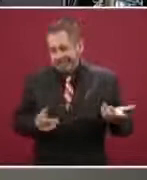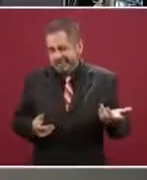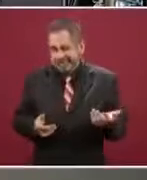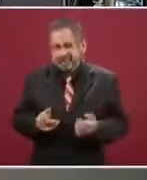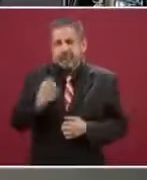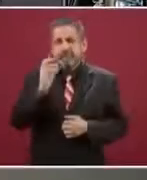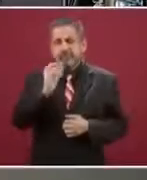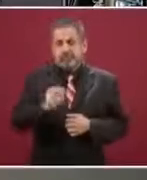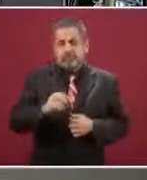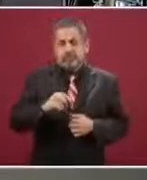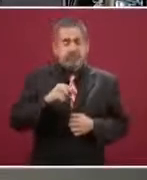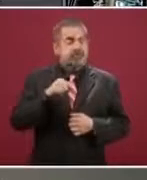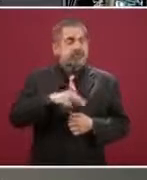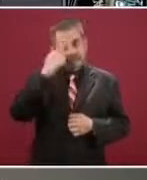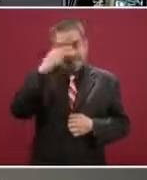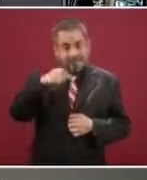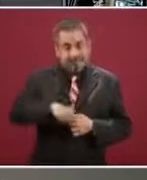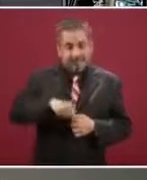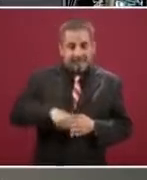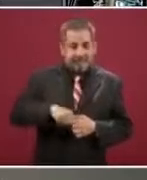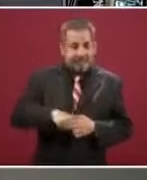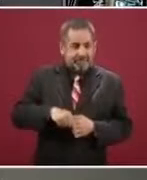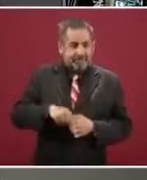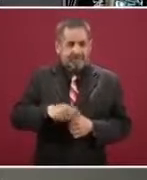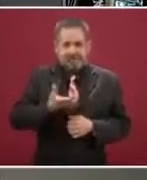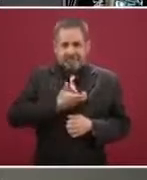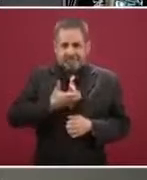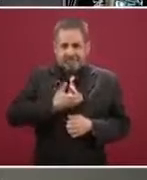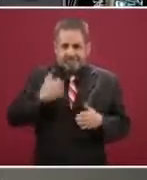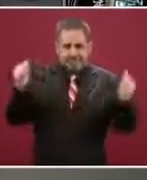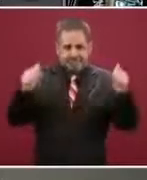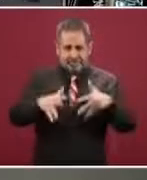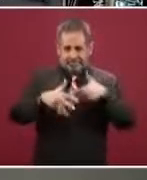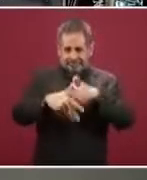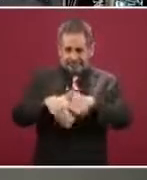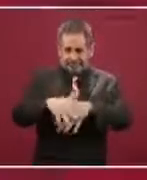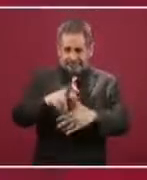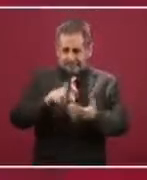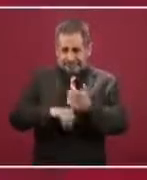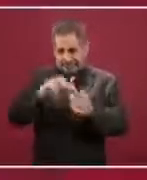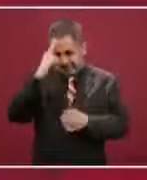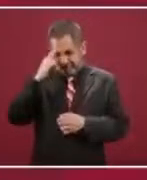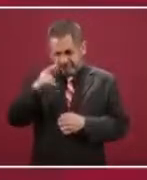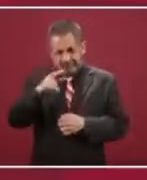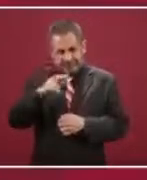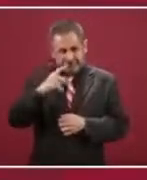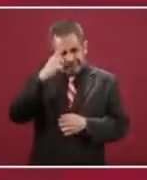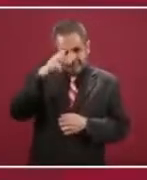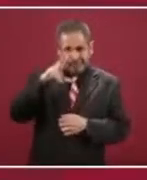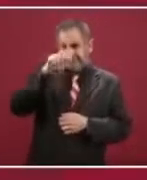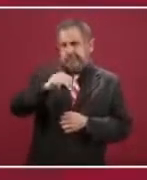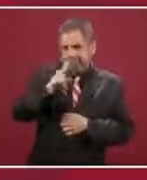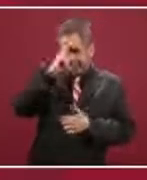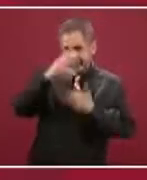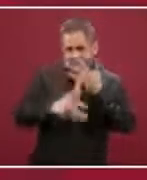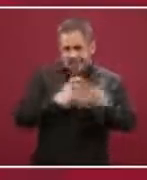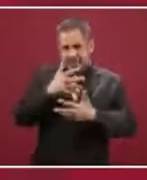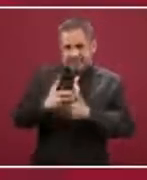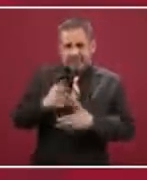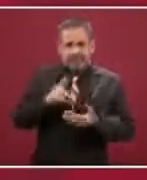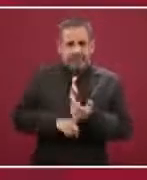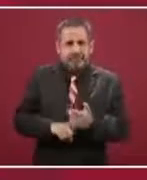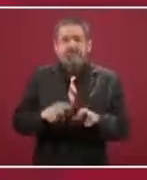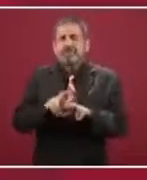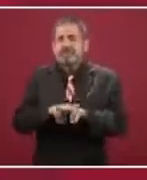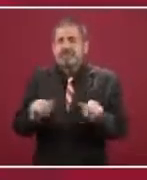la protesta de aquí, del Zócalo, para que no hubiese violencia, que no se rompió un